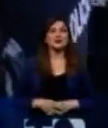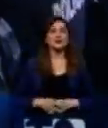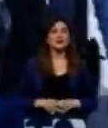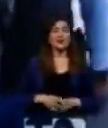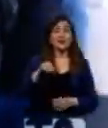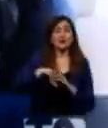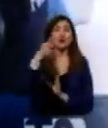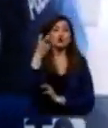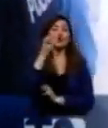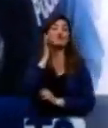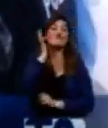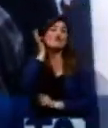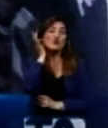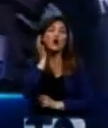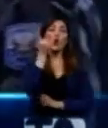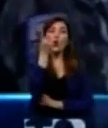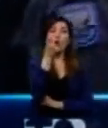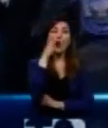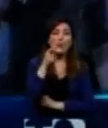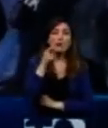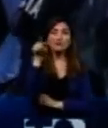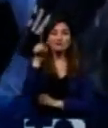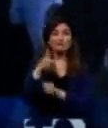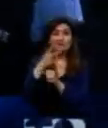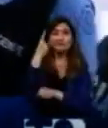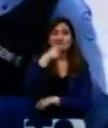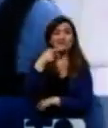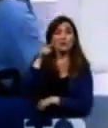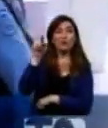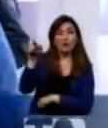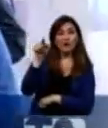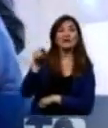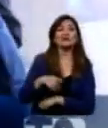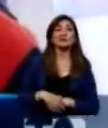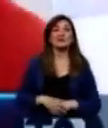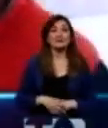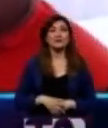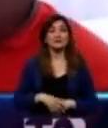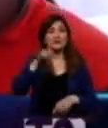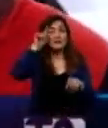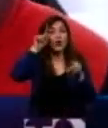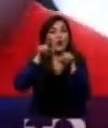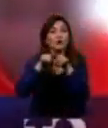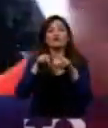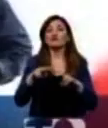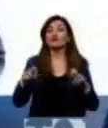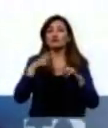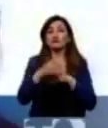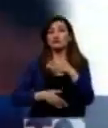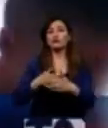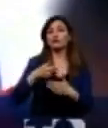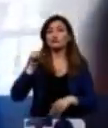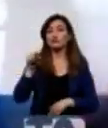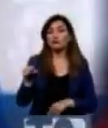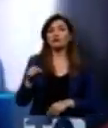12 está una mujer y 11 varones. Vemos en las imágenes, se trata de personajes que, de acuerdo a las investigaciones y los procesos